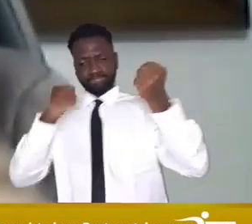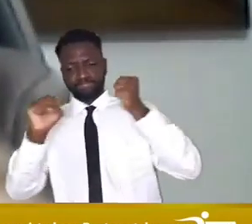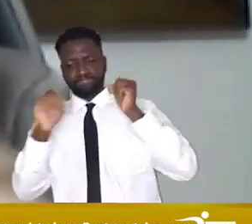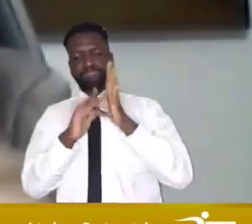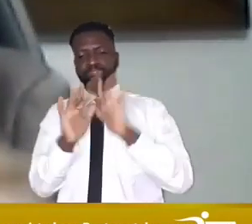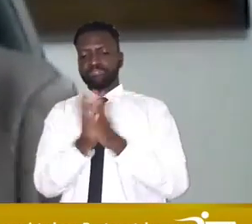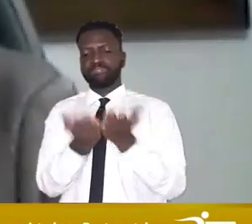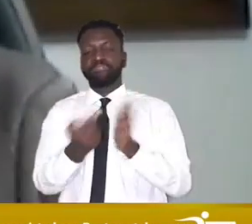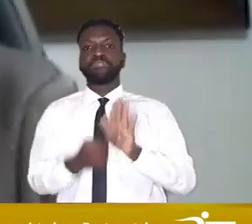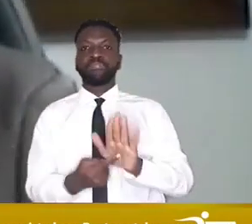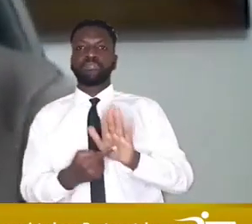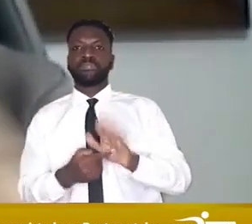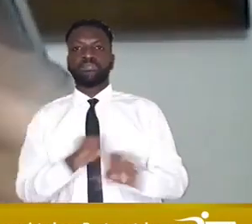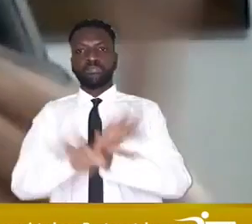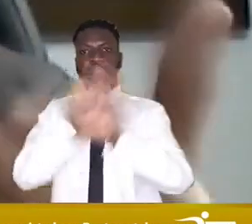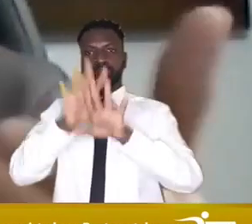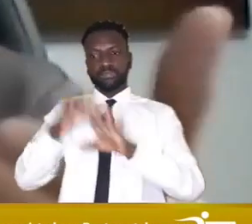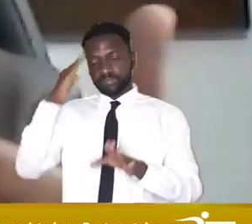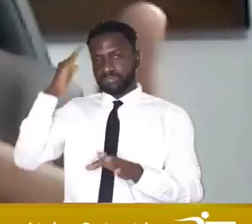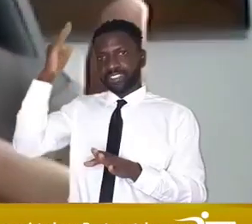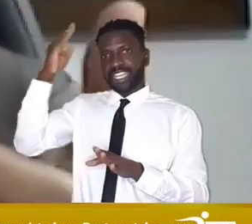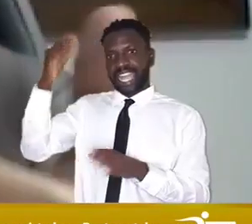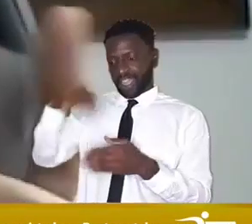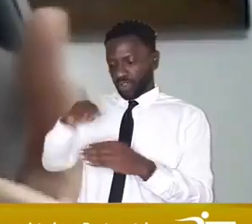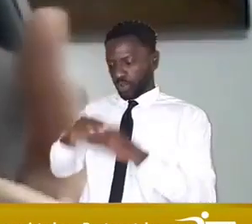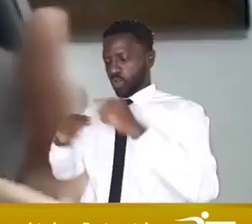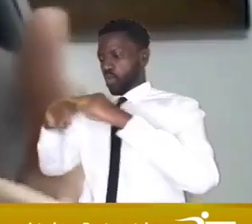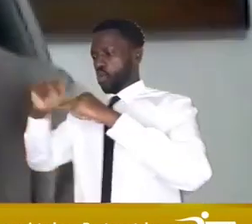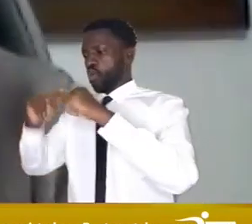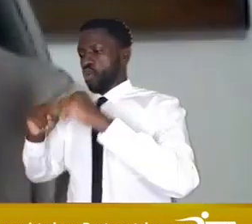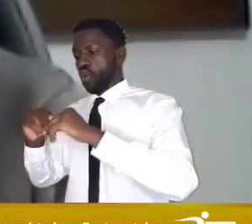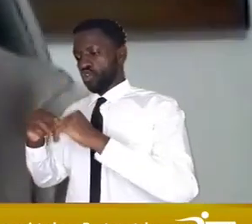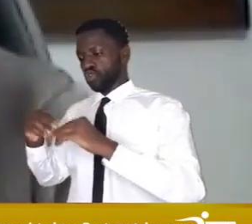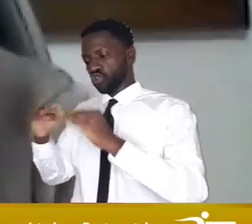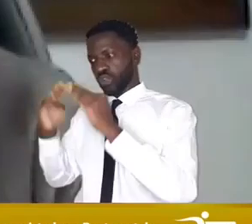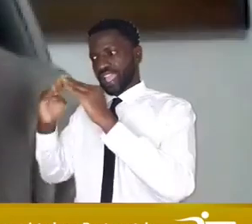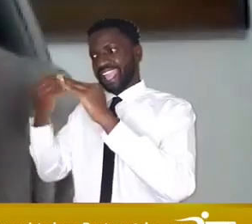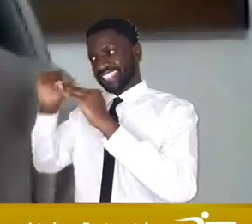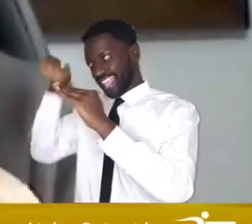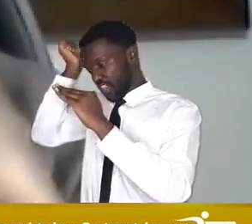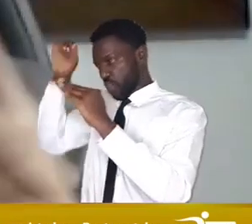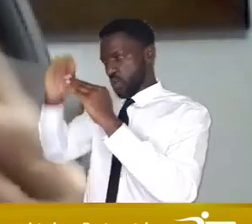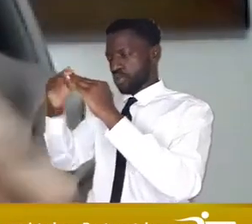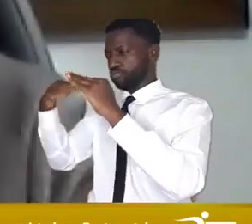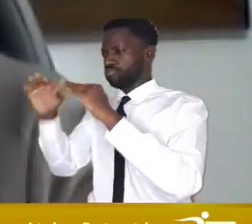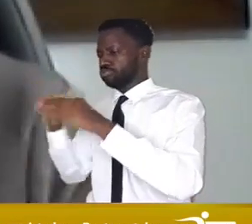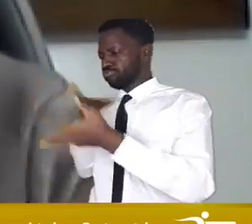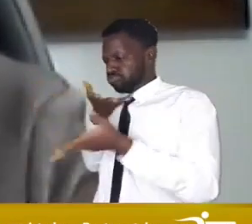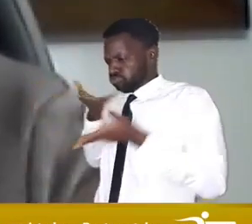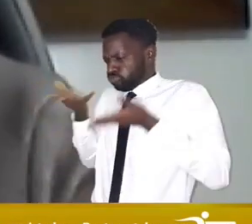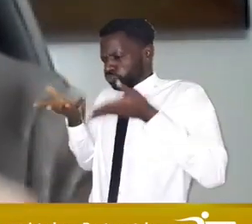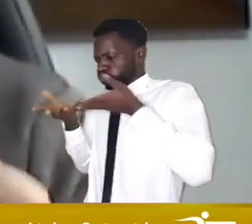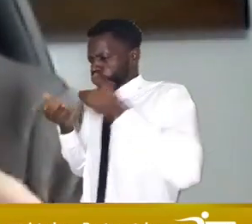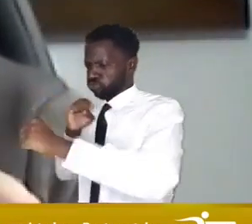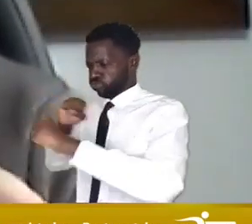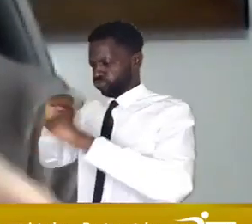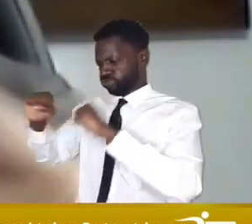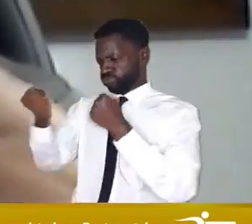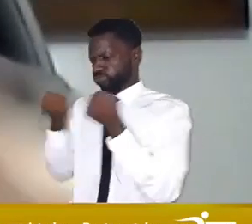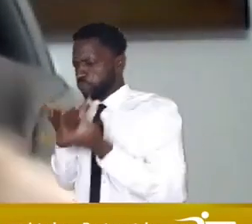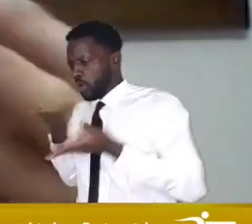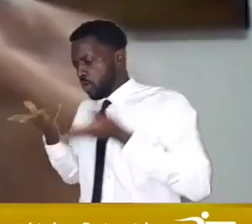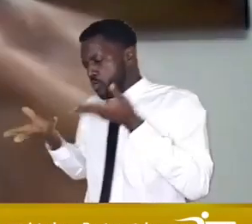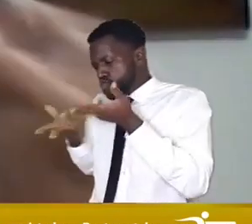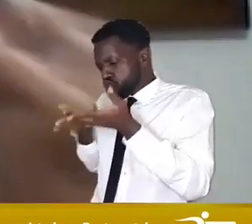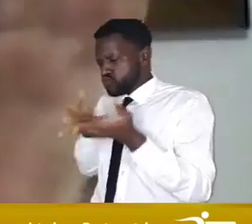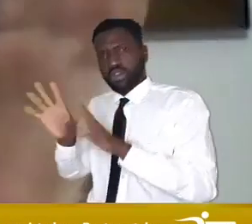hombre sabio construyó su casa sobre la roca, y aunque vinieron vientos y tempestades y soplaron con fuerza y